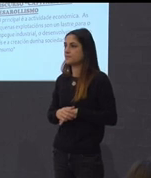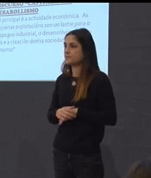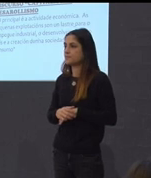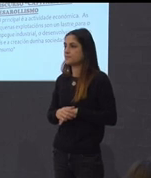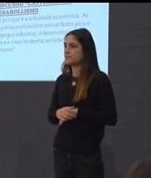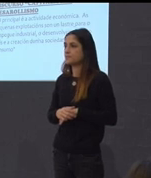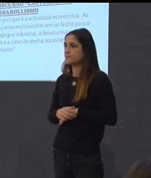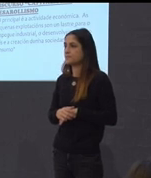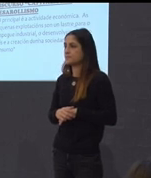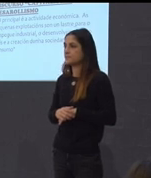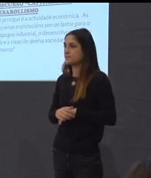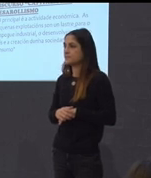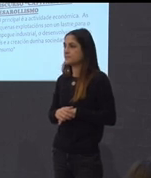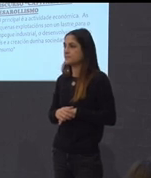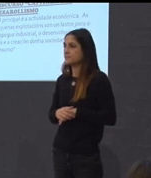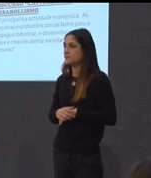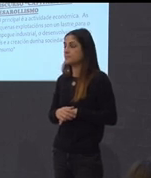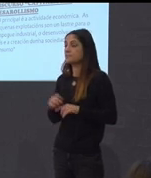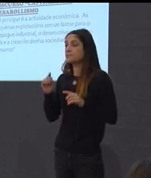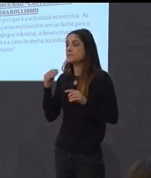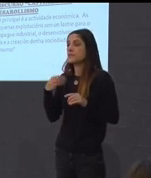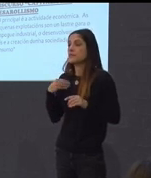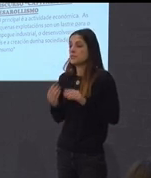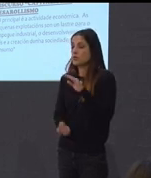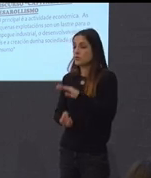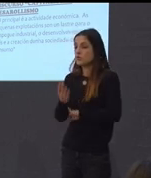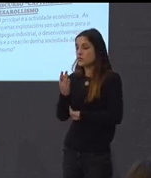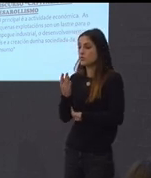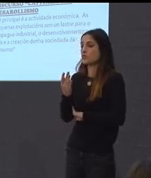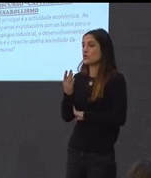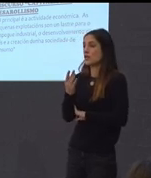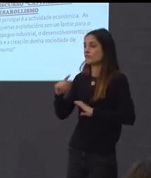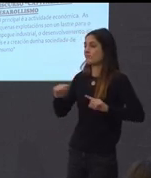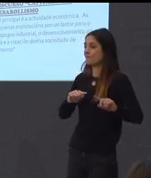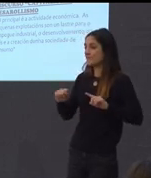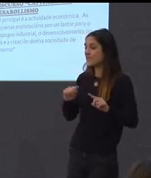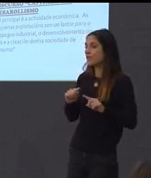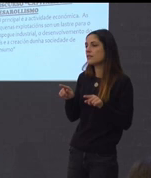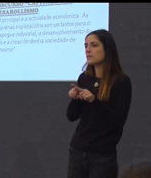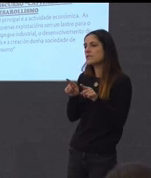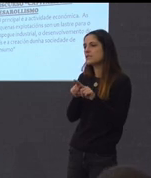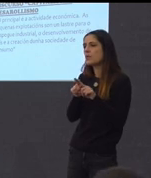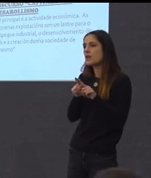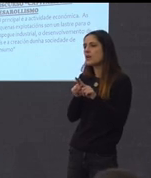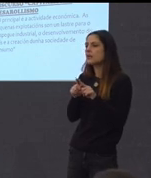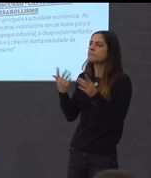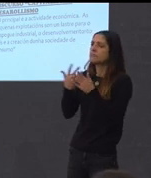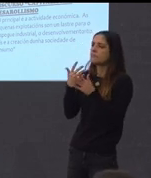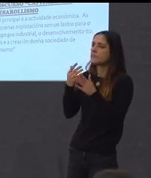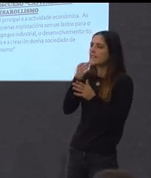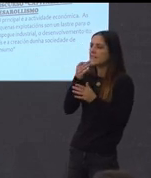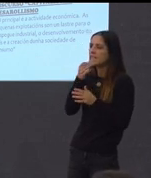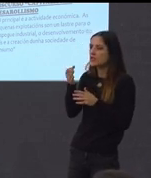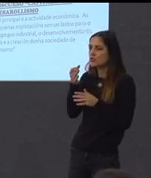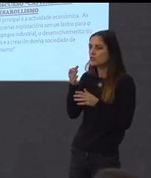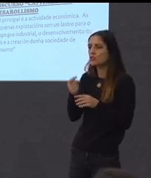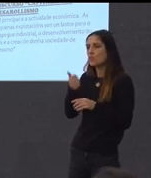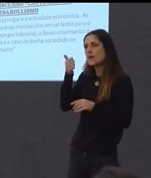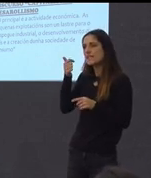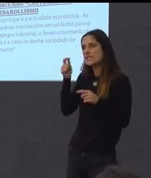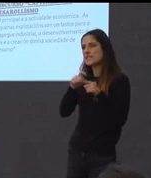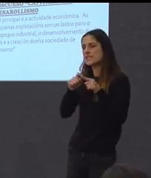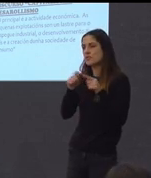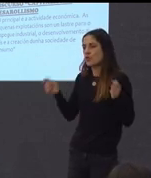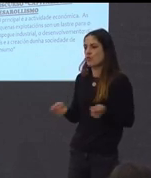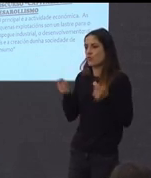Se ven no nacemento do réxime, nos anos 40, temos un discurso do réxime totalmente autárquico, con propaganda, como a que podedes ver